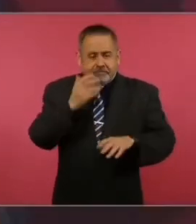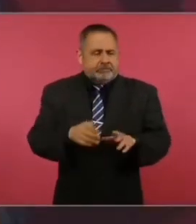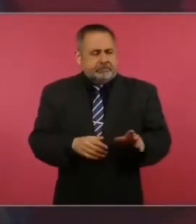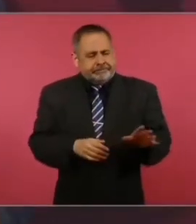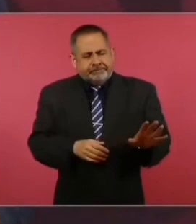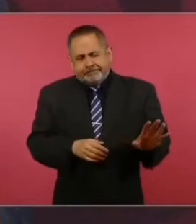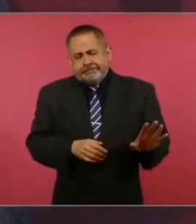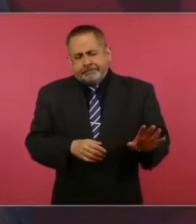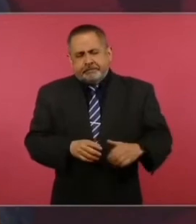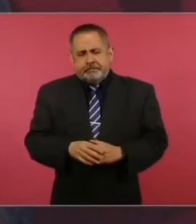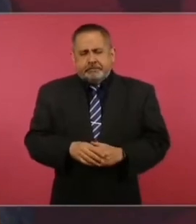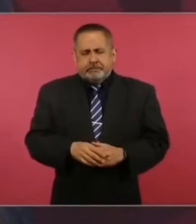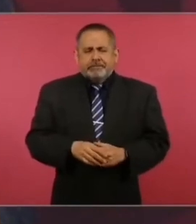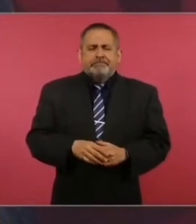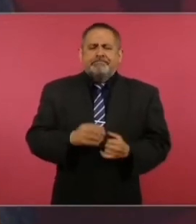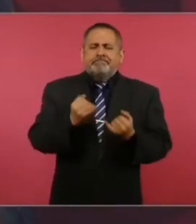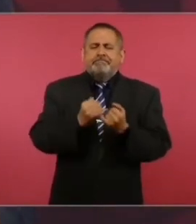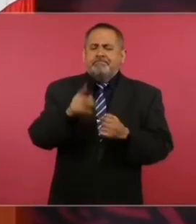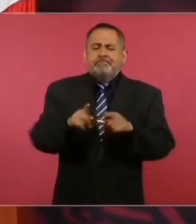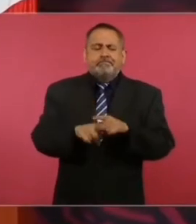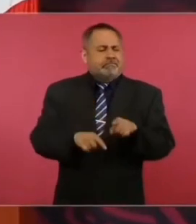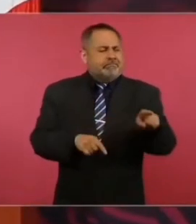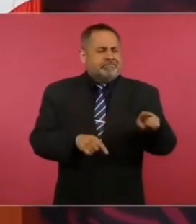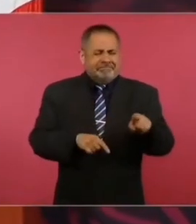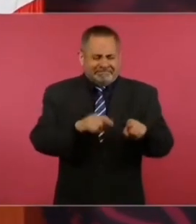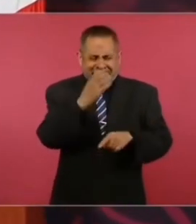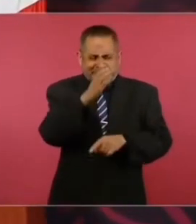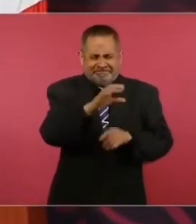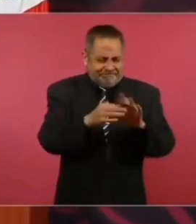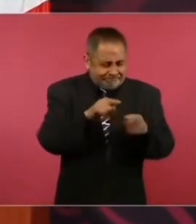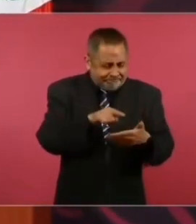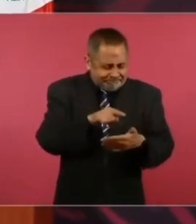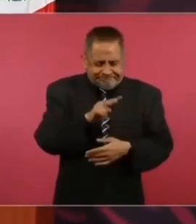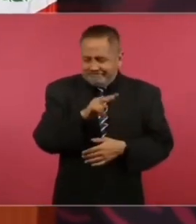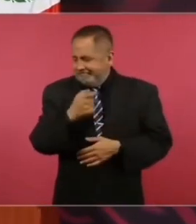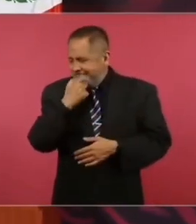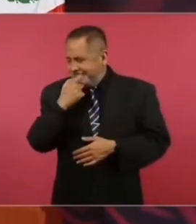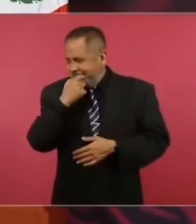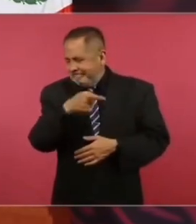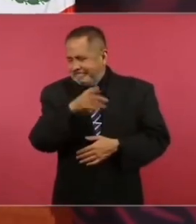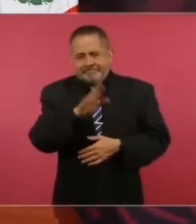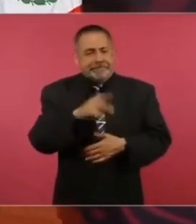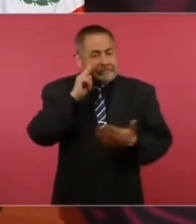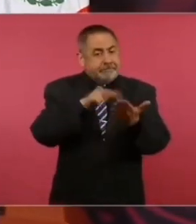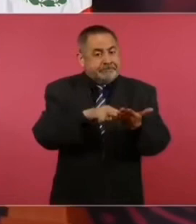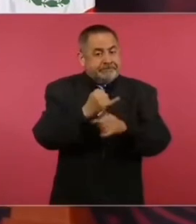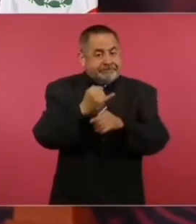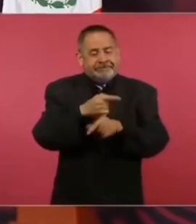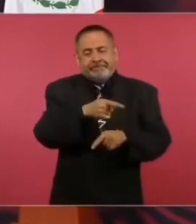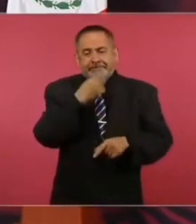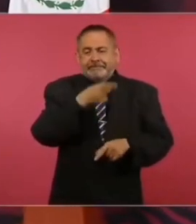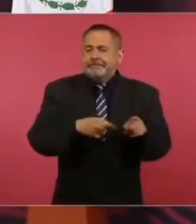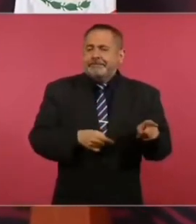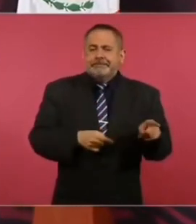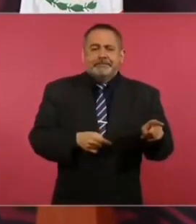También como un crítico puso en las redes, me dio risa, dice,